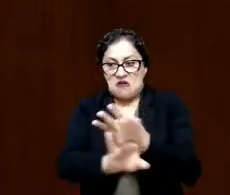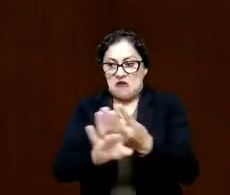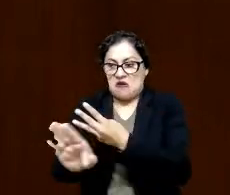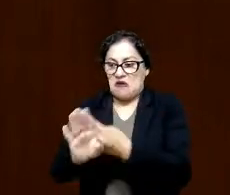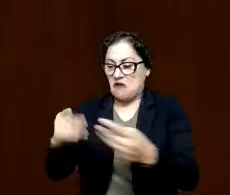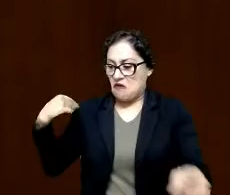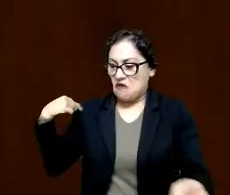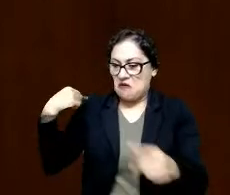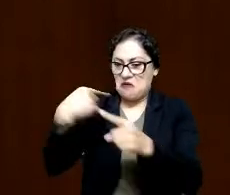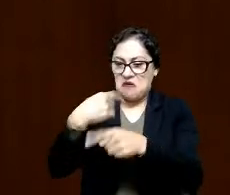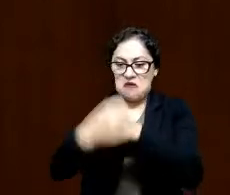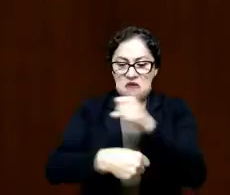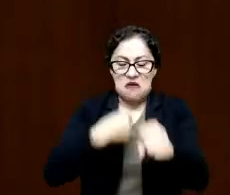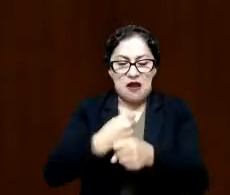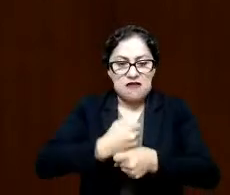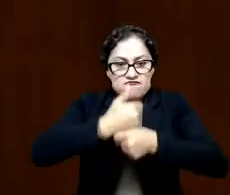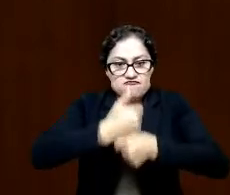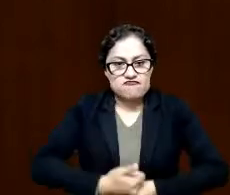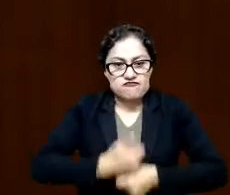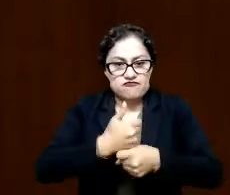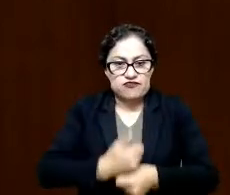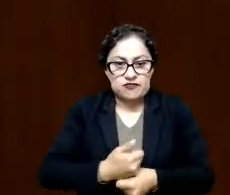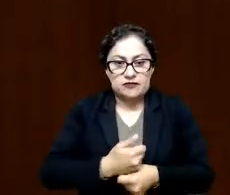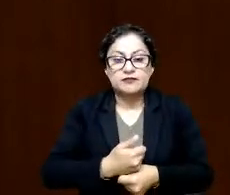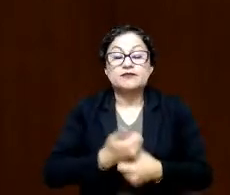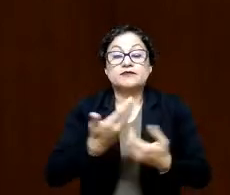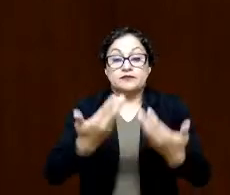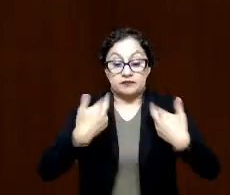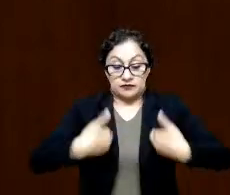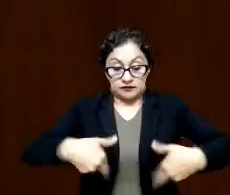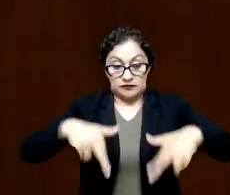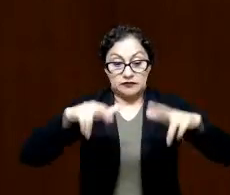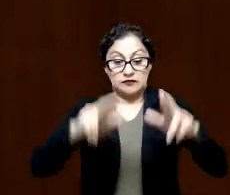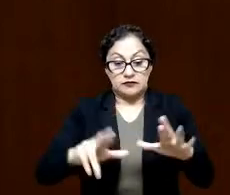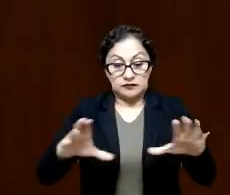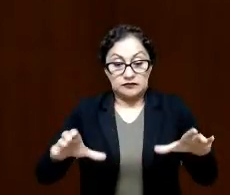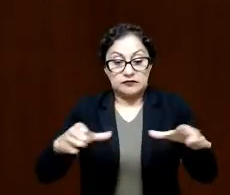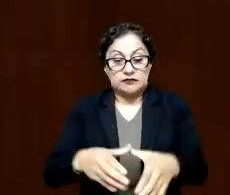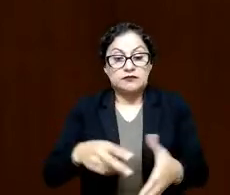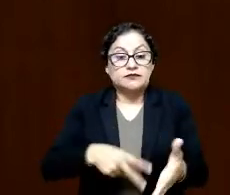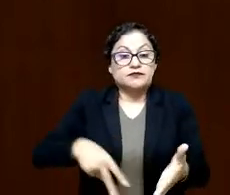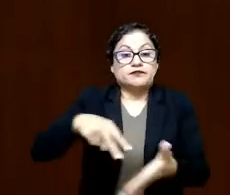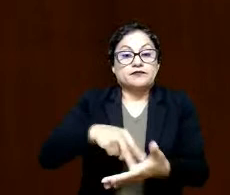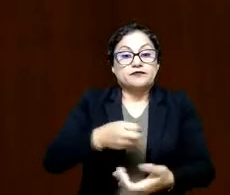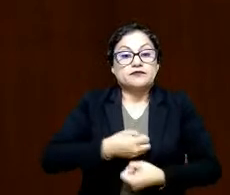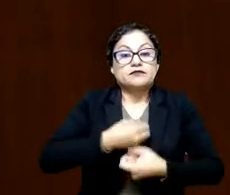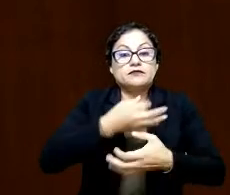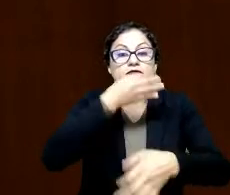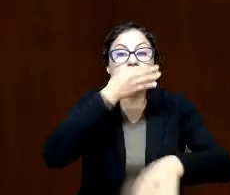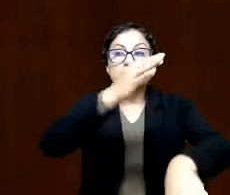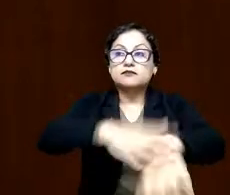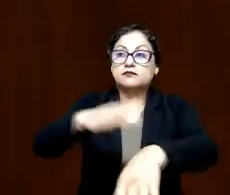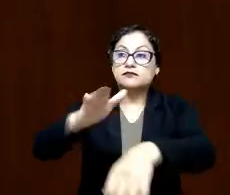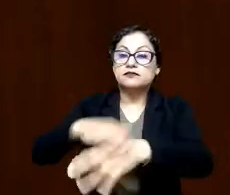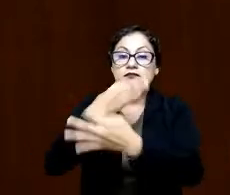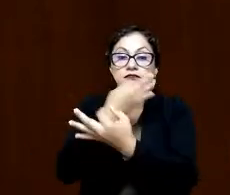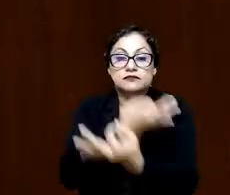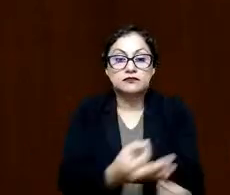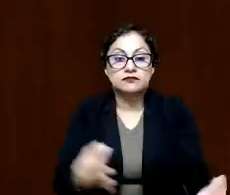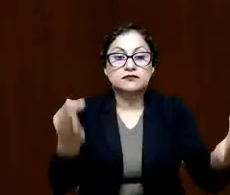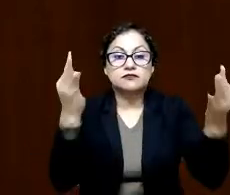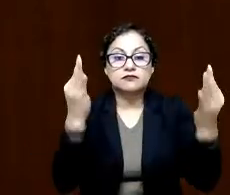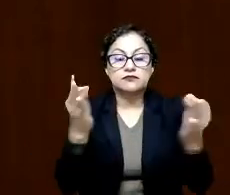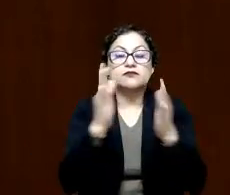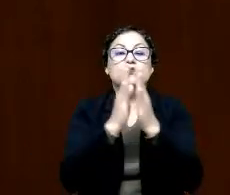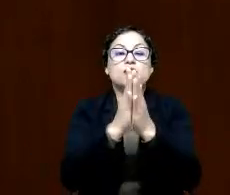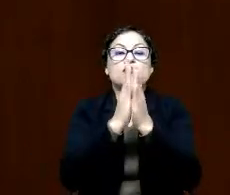Como representantes populares, quisiéramos aprovechar este uso de la tribuna para solicitar de manera pública una disculpa a